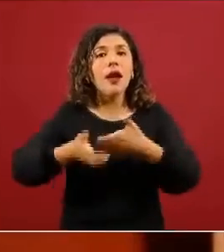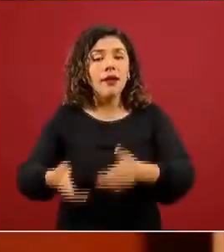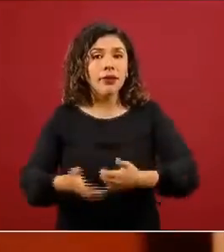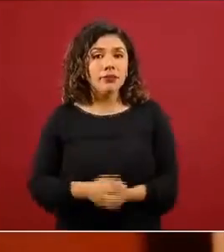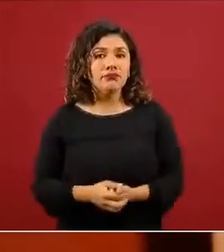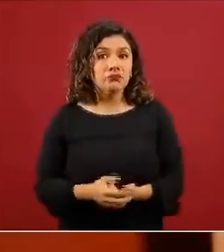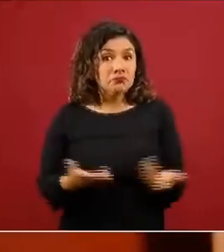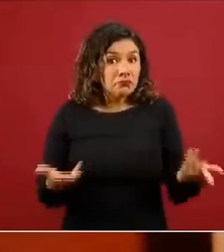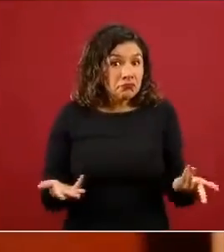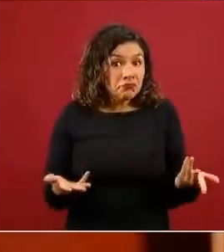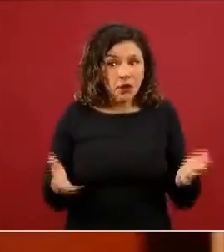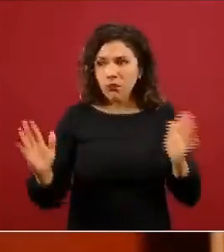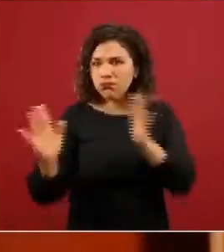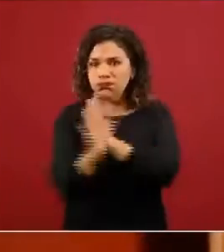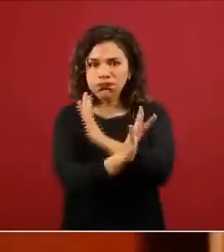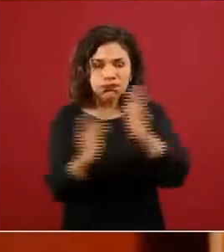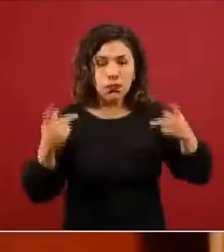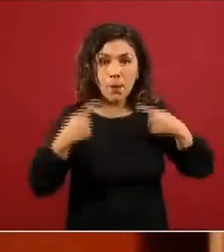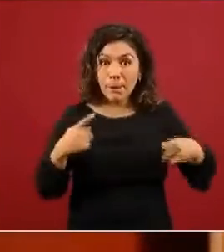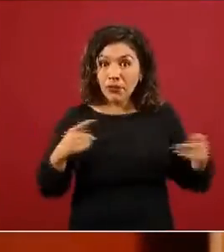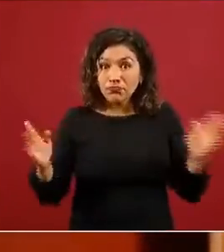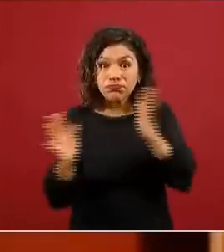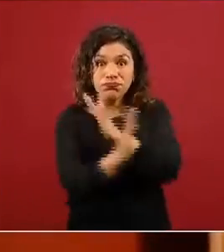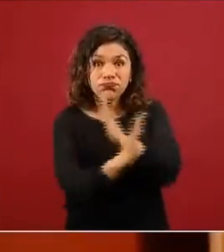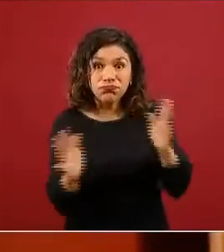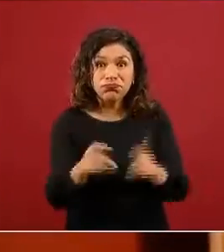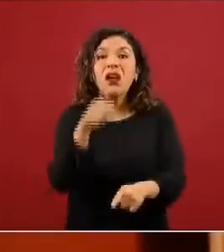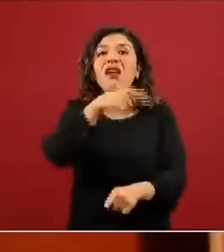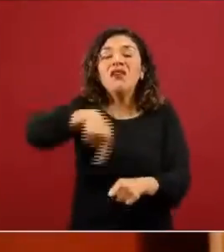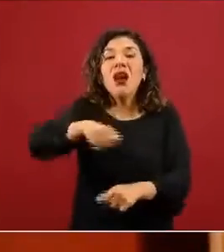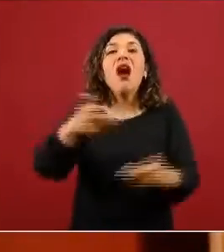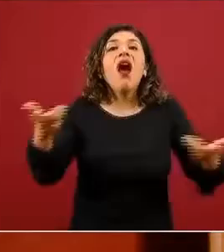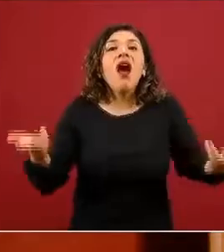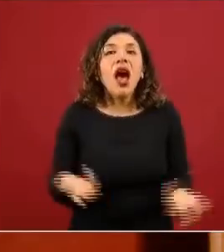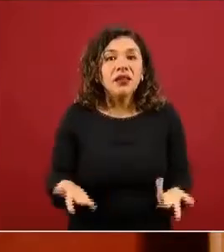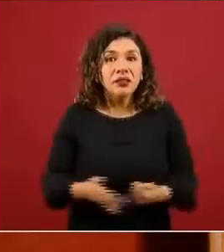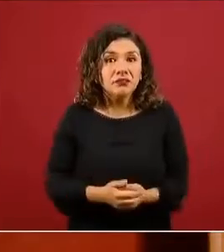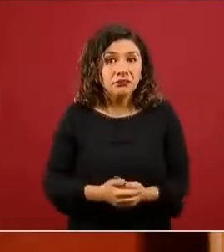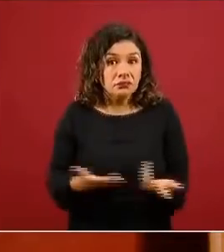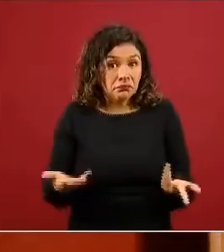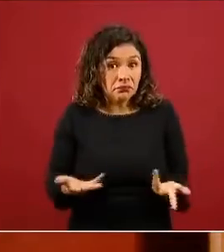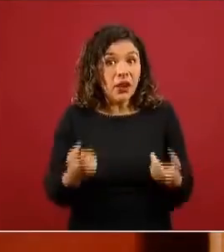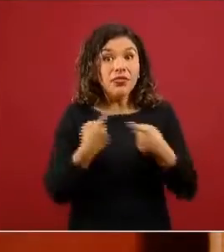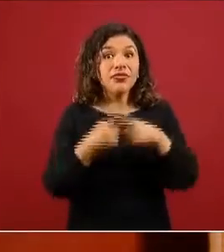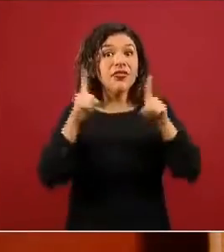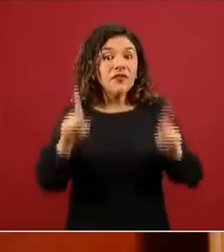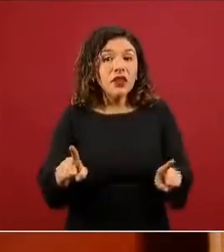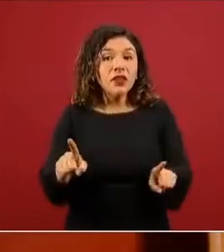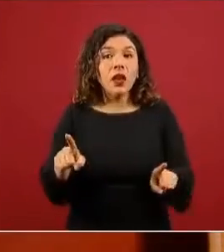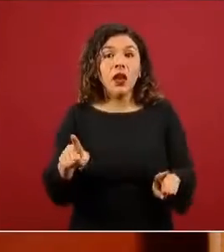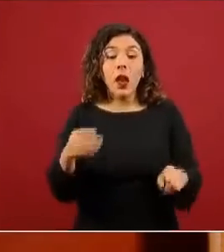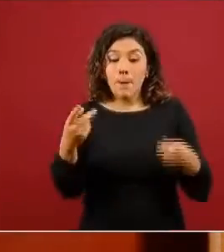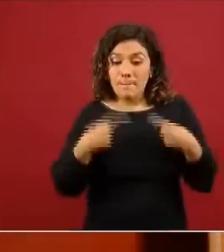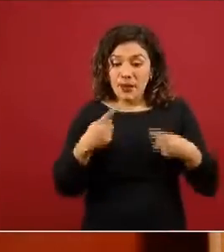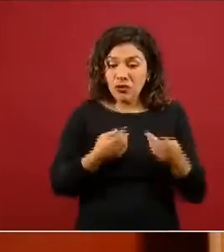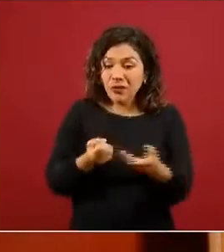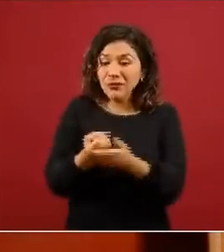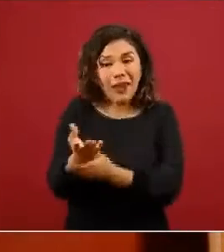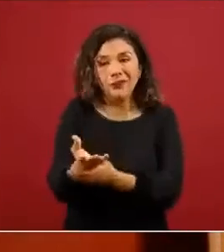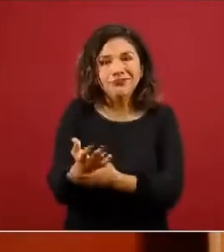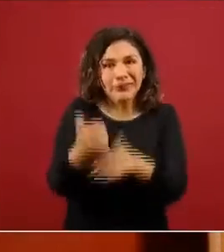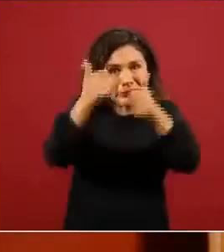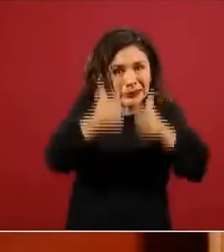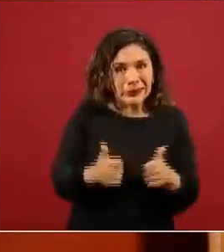y también de qué tan móviles son esas personas. Da un resultado diferente tener una movilidad limitada,